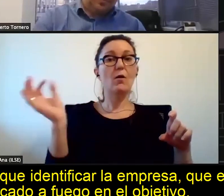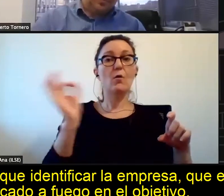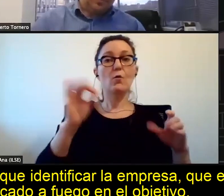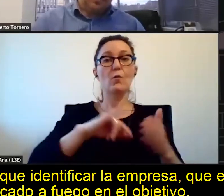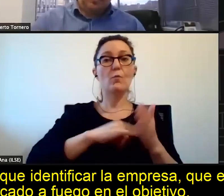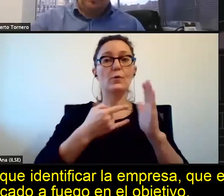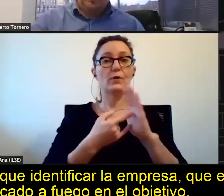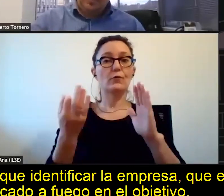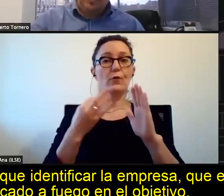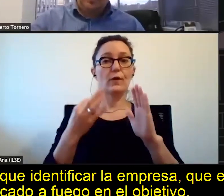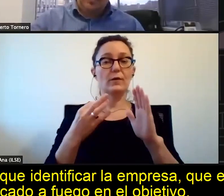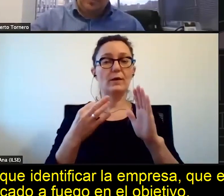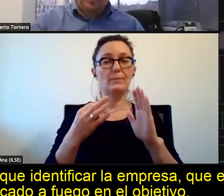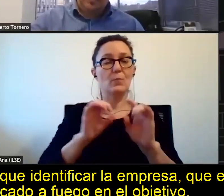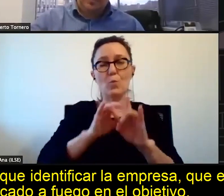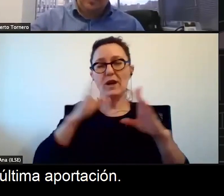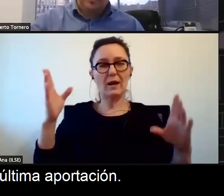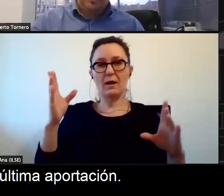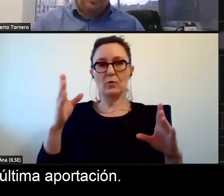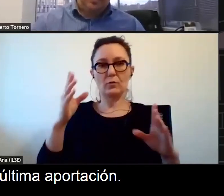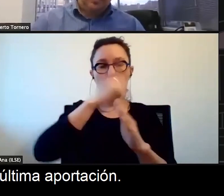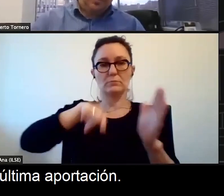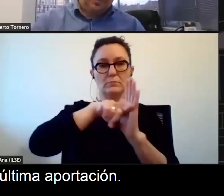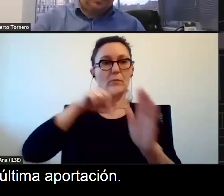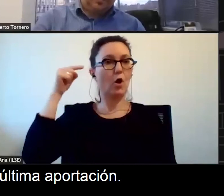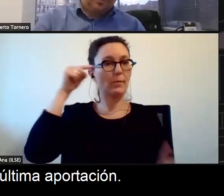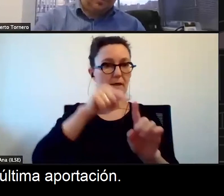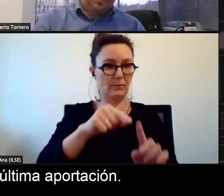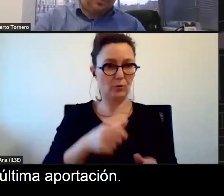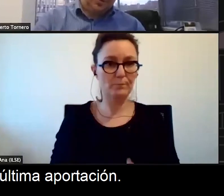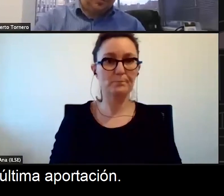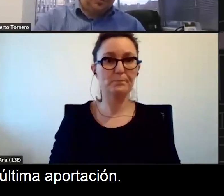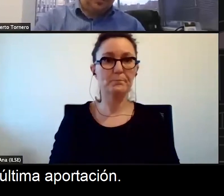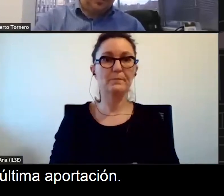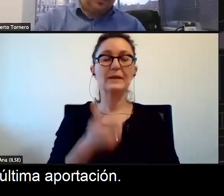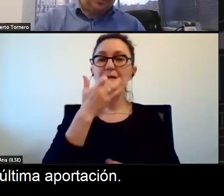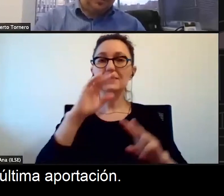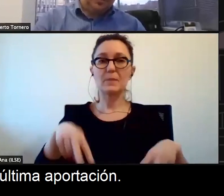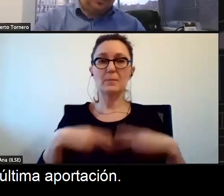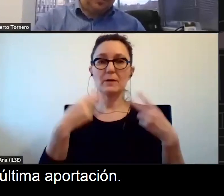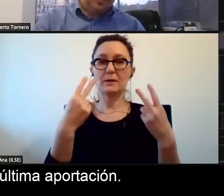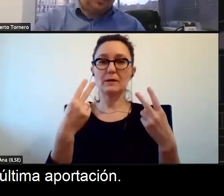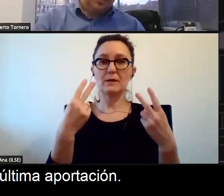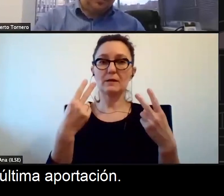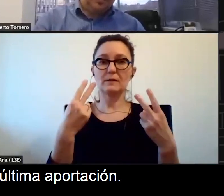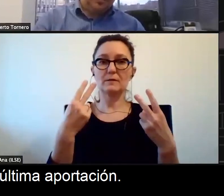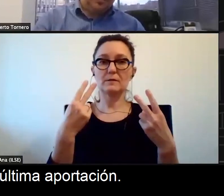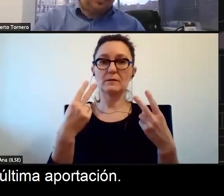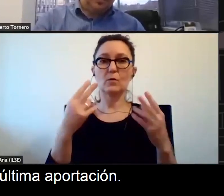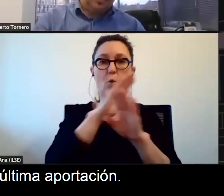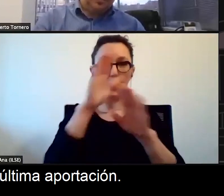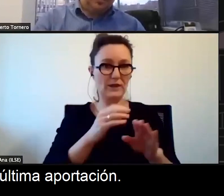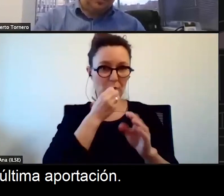marcado a fuego en el objetivo, ¿no? Sí, Bueno, pues... aquí, Carlos, si me permites una última